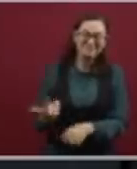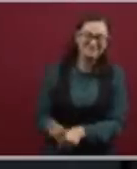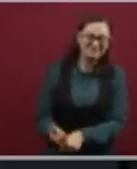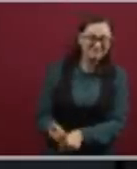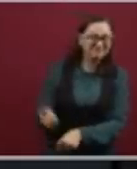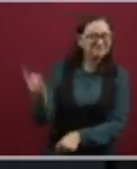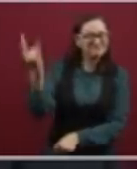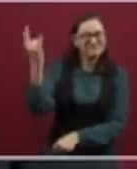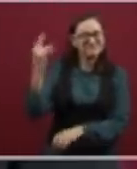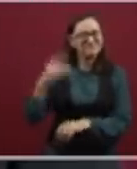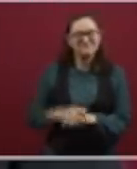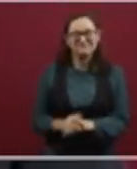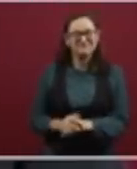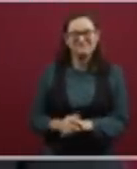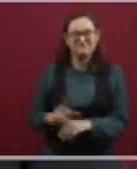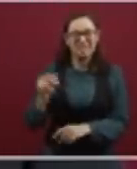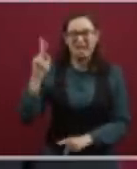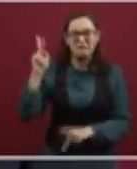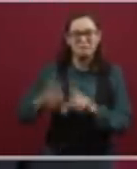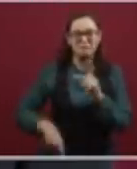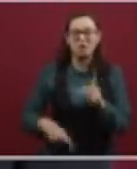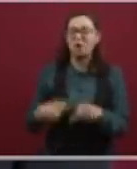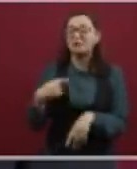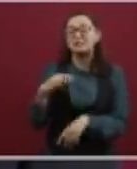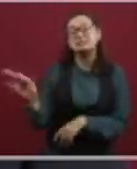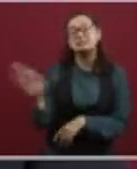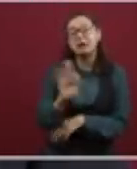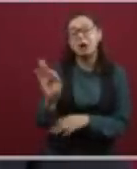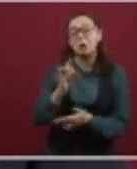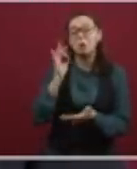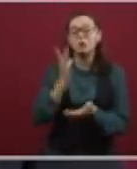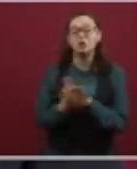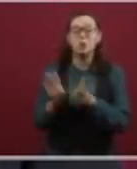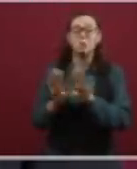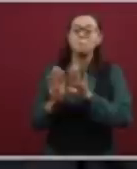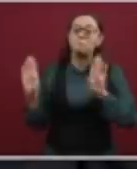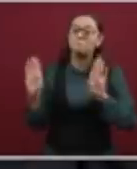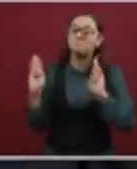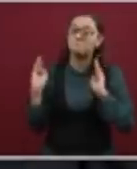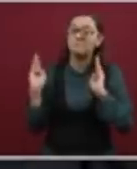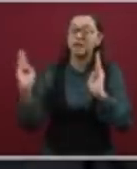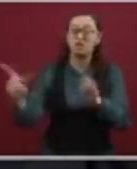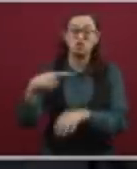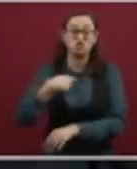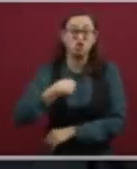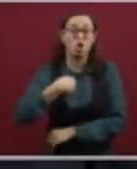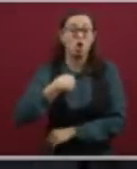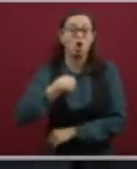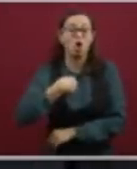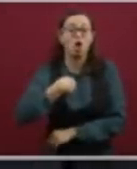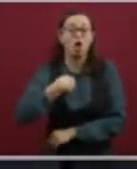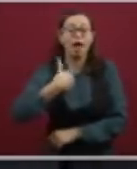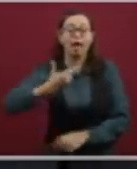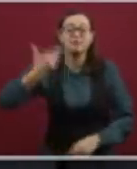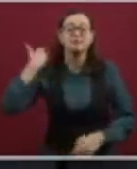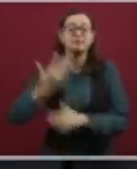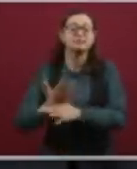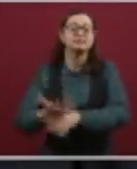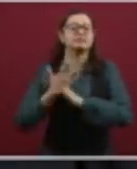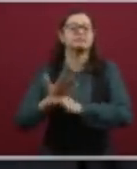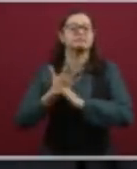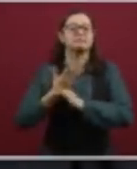mucho iban a hacer la barda. Fui el primero que lo dije